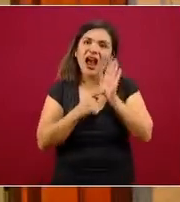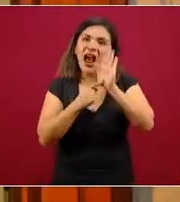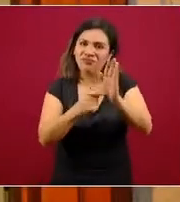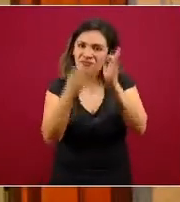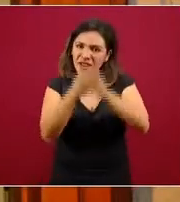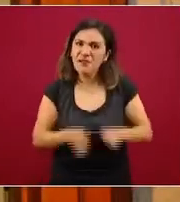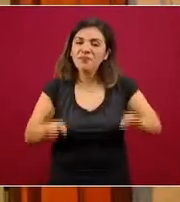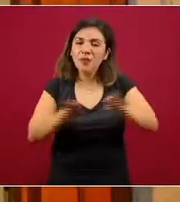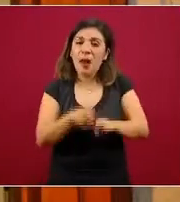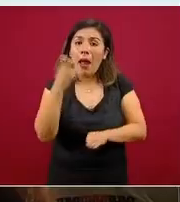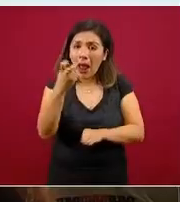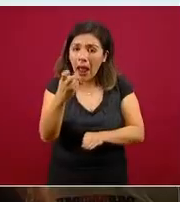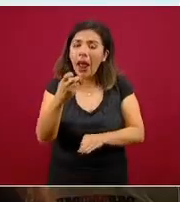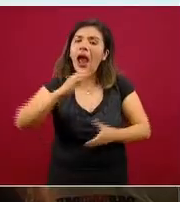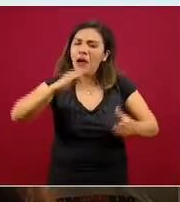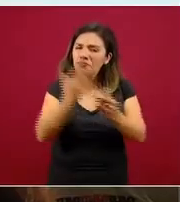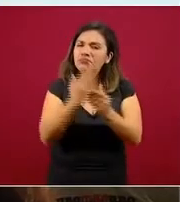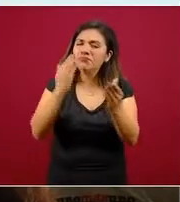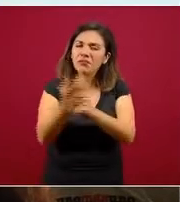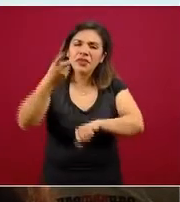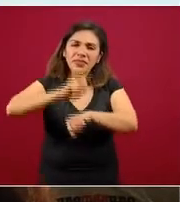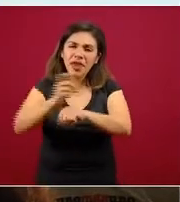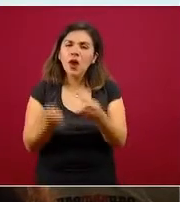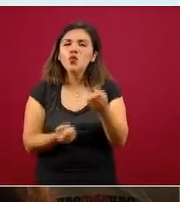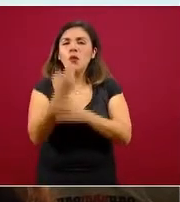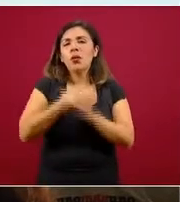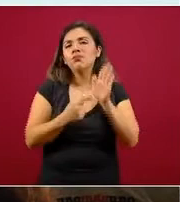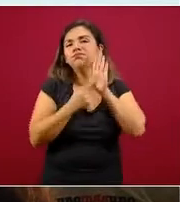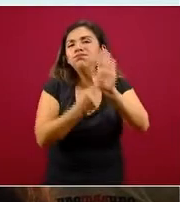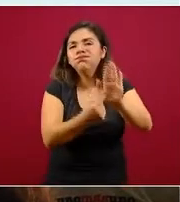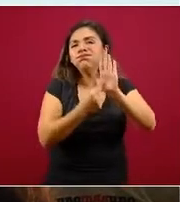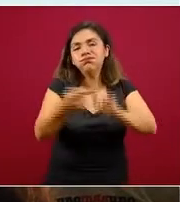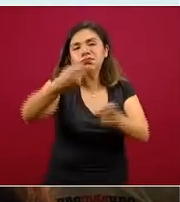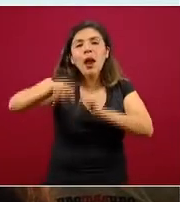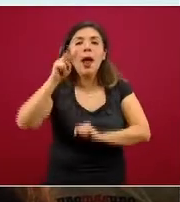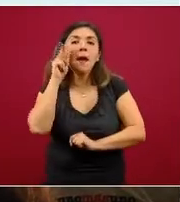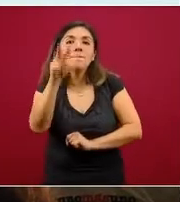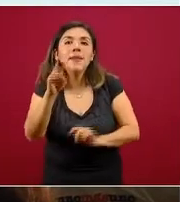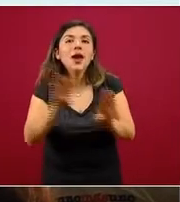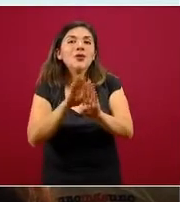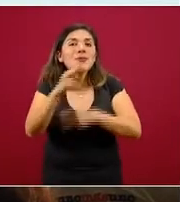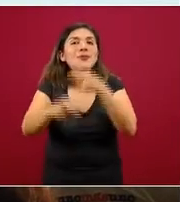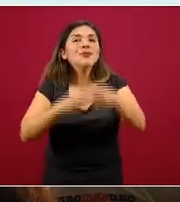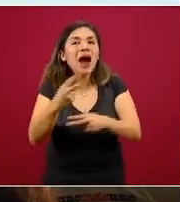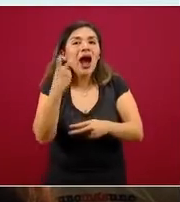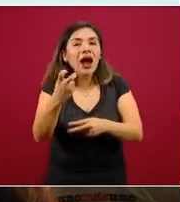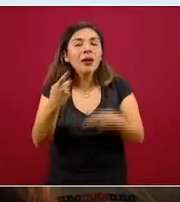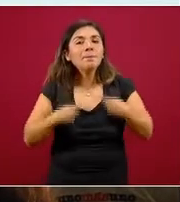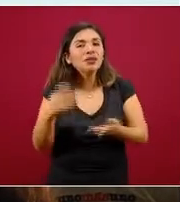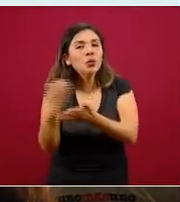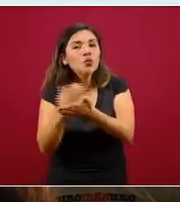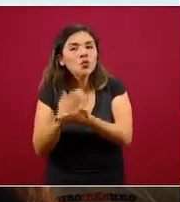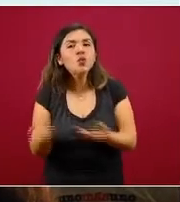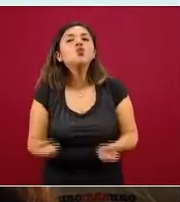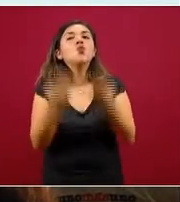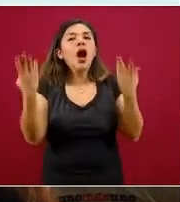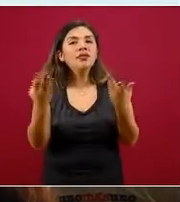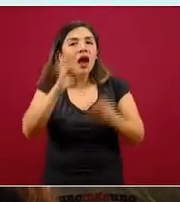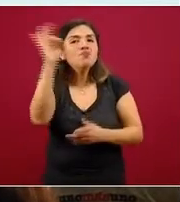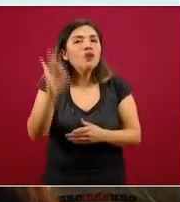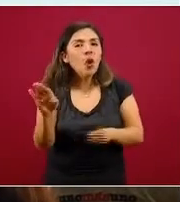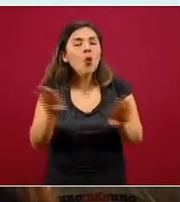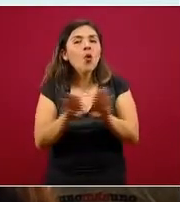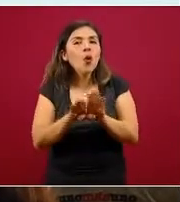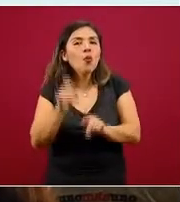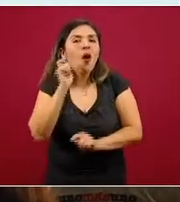notar, y vamos a estar integrando también esta gráfica todos los días para ver cómo se da esta tendencia, para ver cómo continúa el